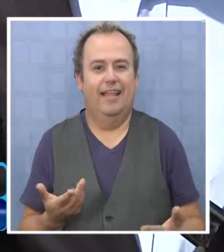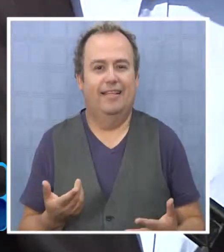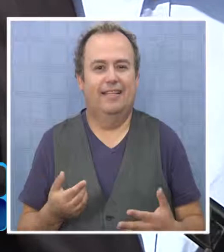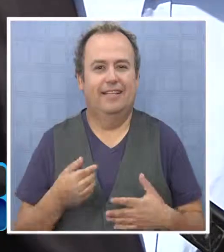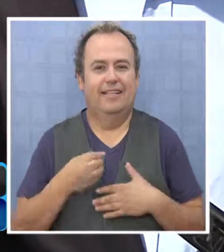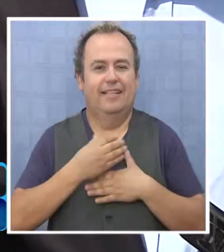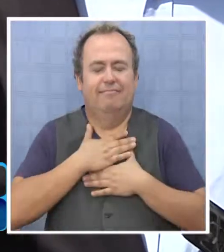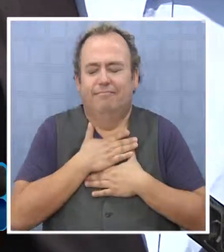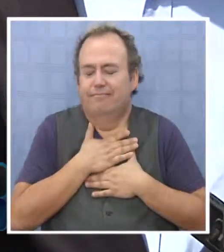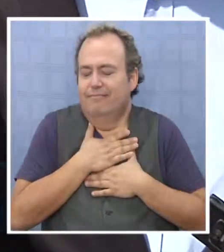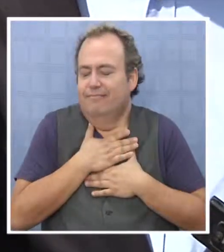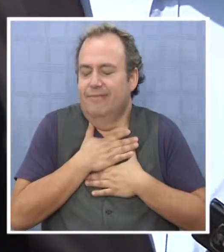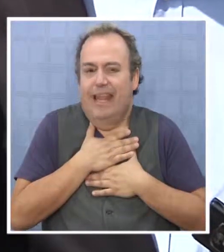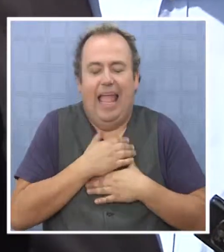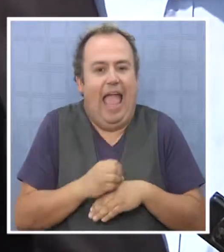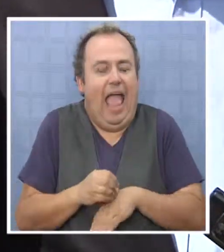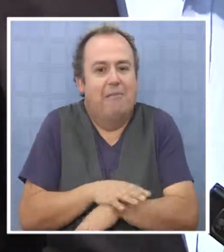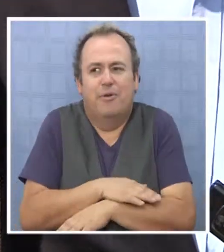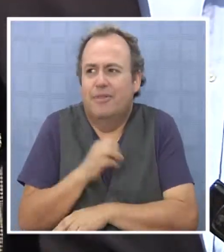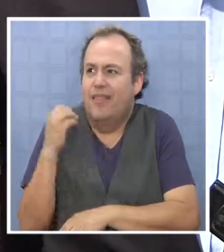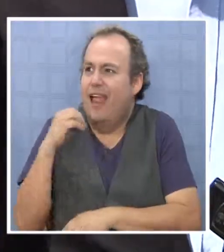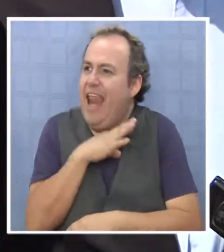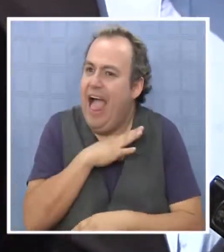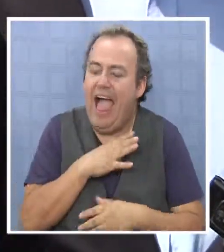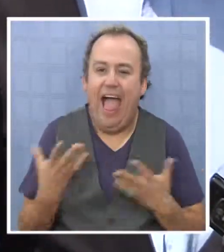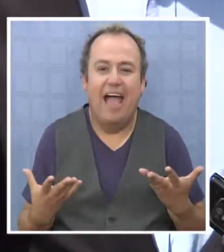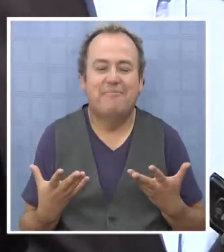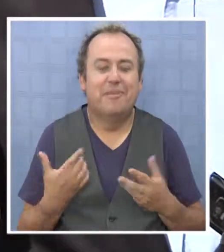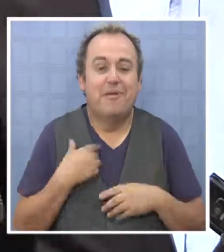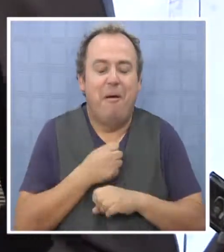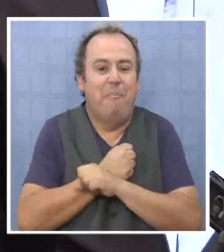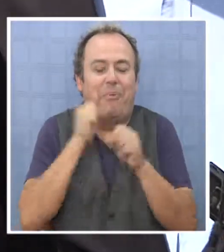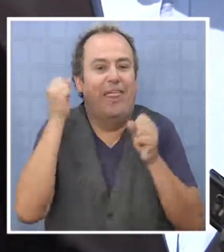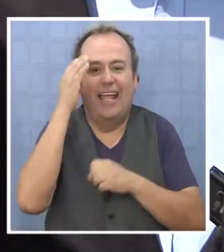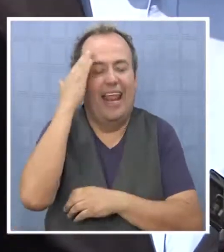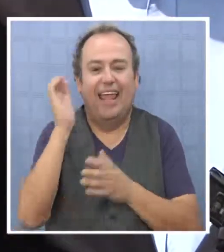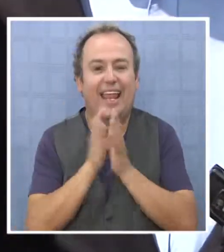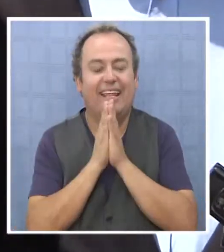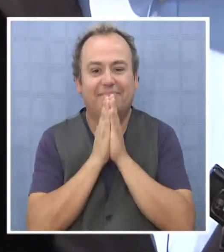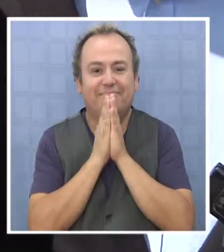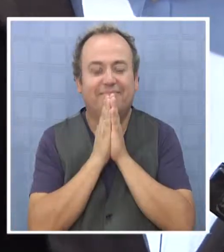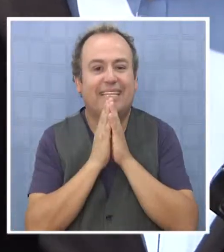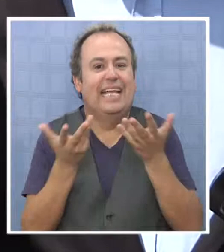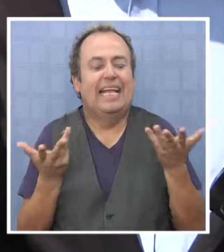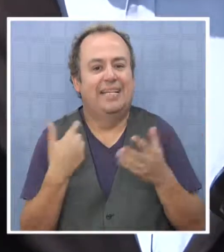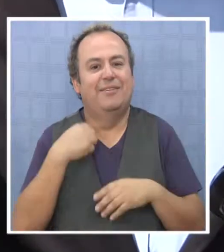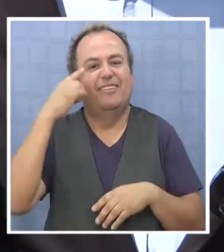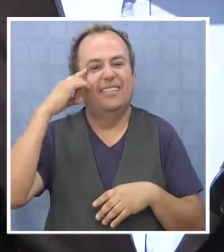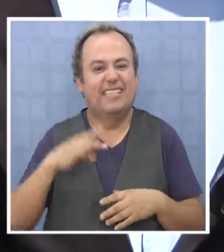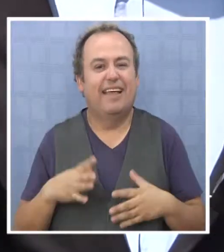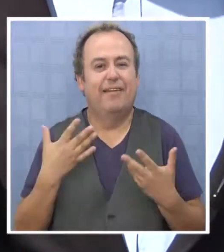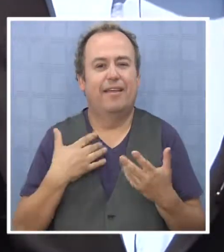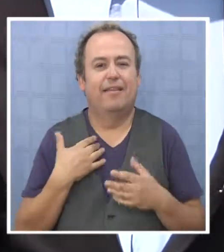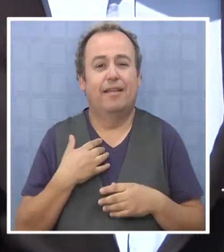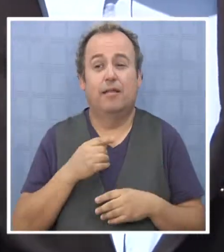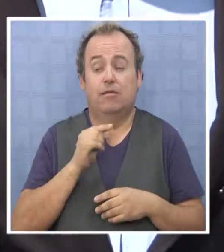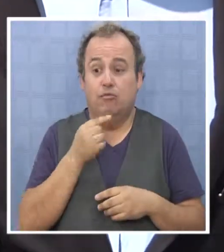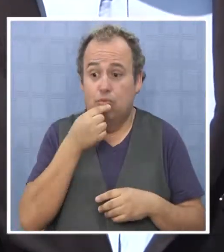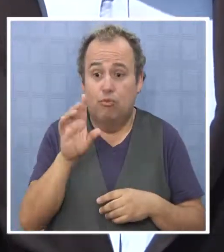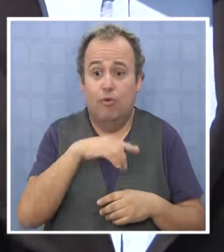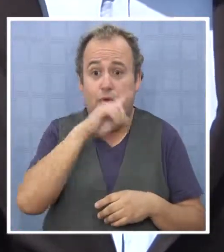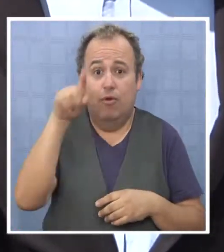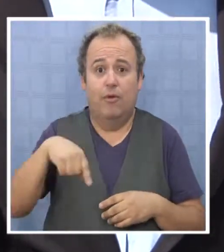los unos nudos tuvimos el estómago Uy tan rápido como no podíamos creerla realmente nunca sabíamos que